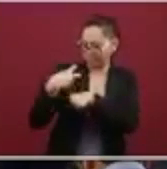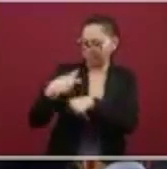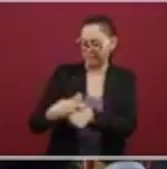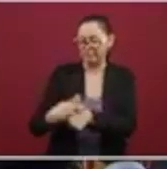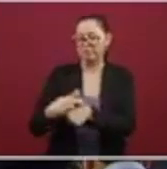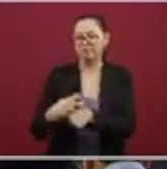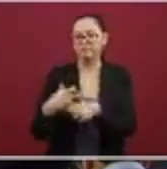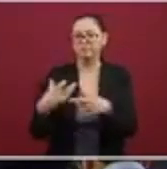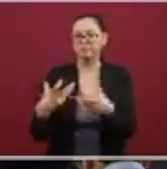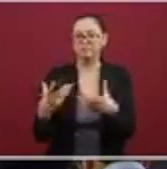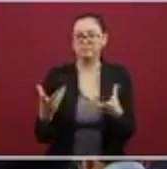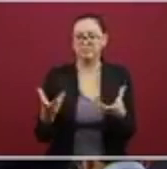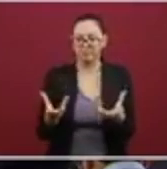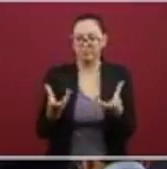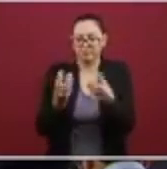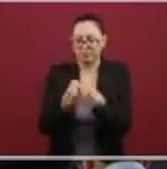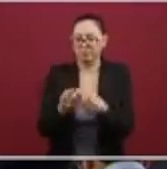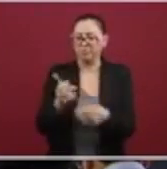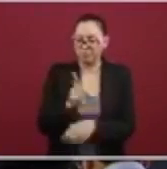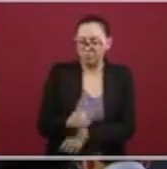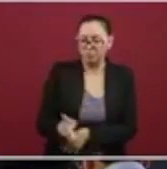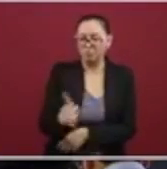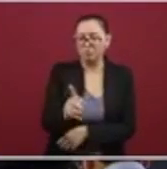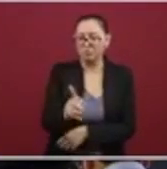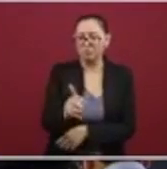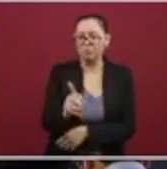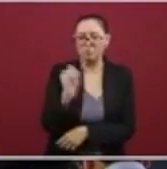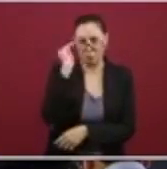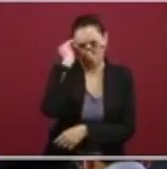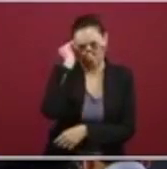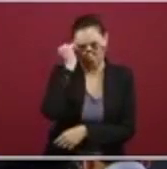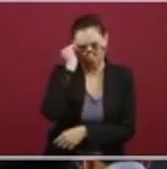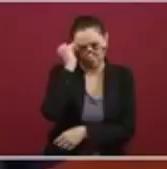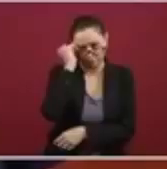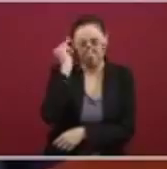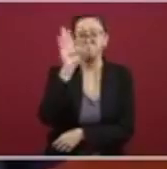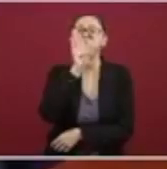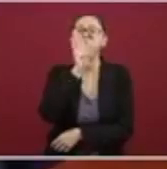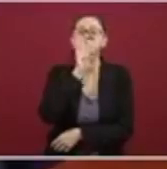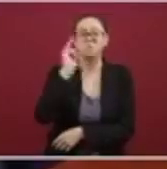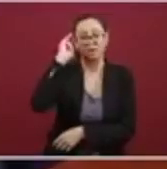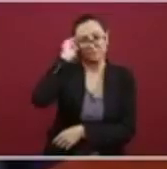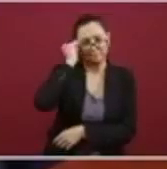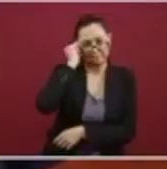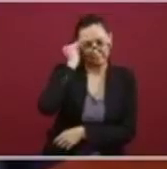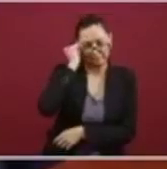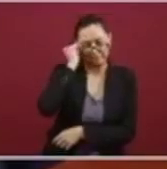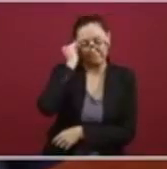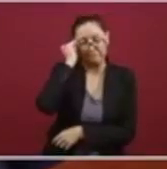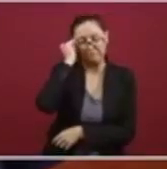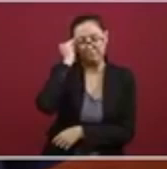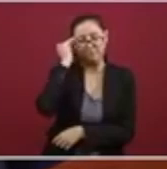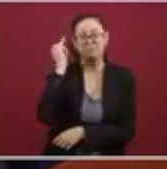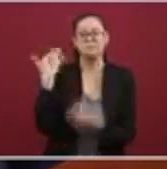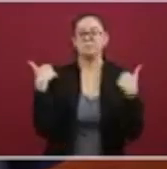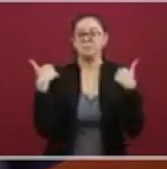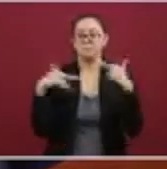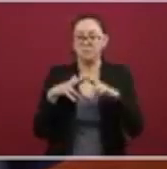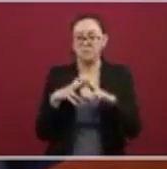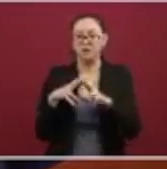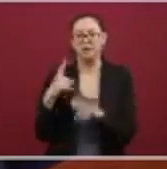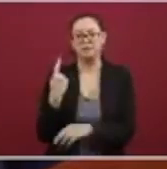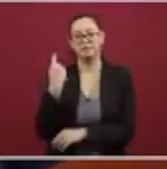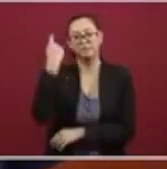dentro del pueblo indígena, a las madres indígenas, a las maestras